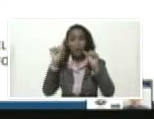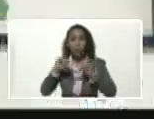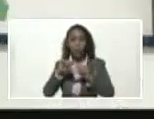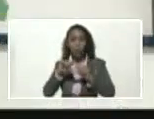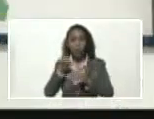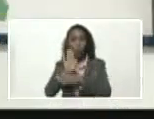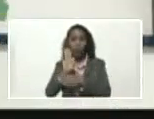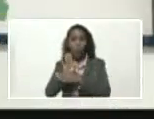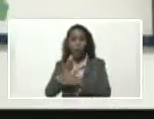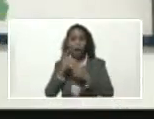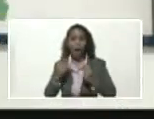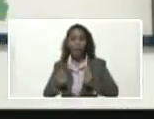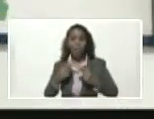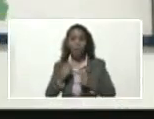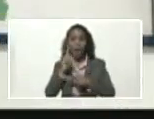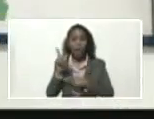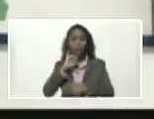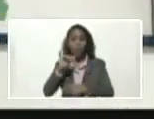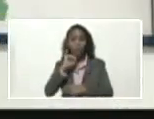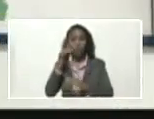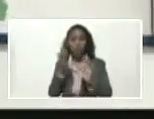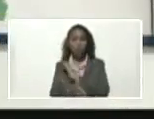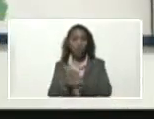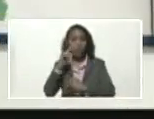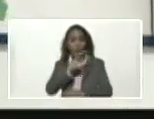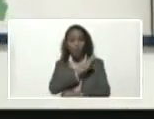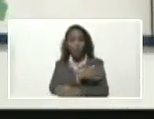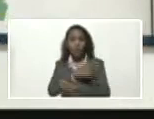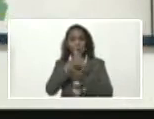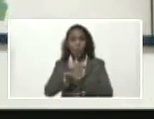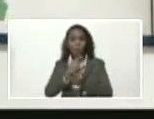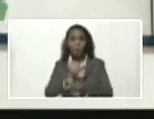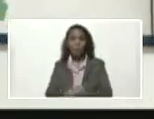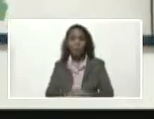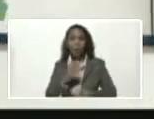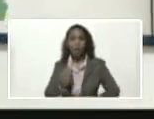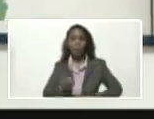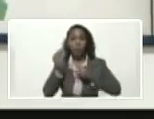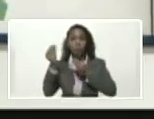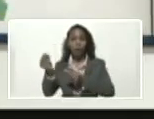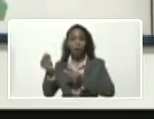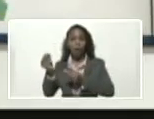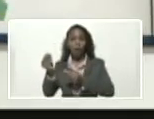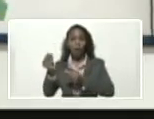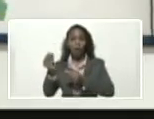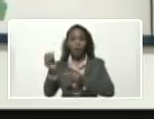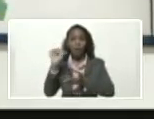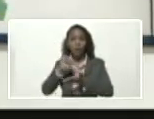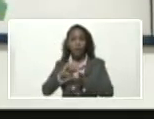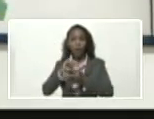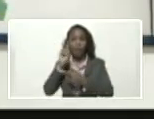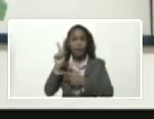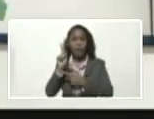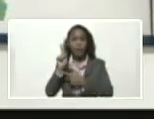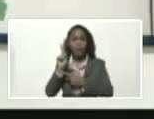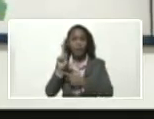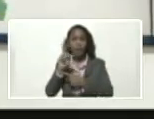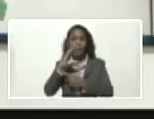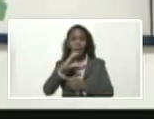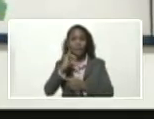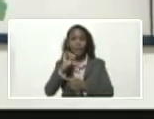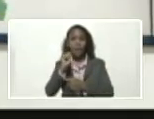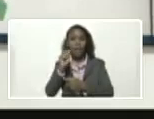activa. Esta información sobre la Fuerza Armada, para dársela a la Central Intelligence Agency, la CIA,